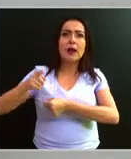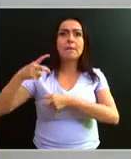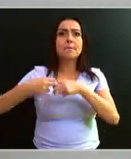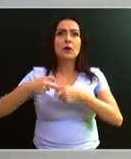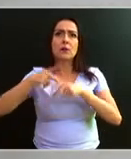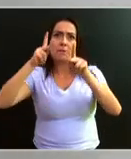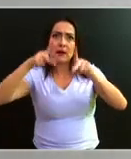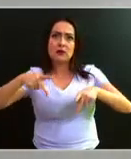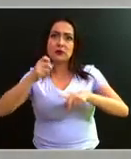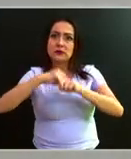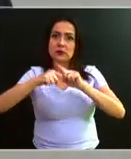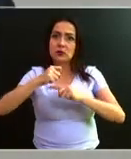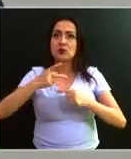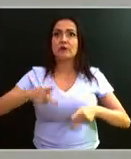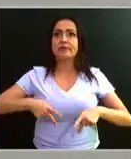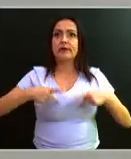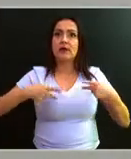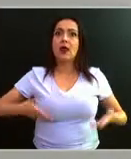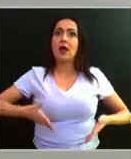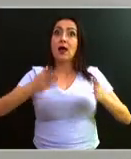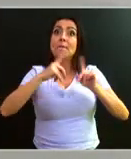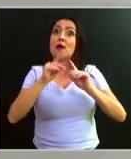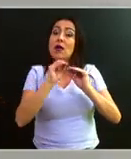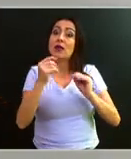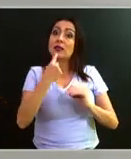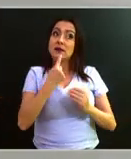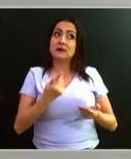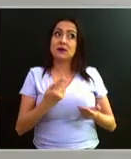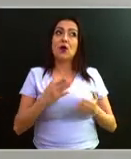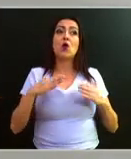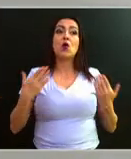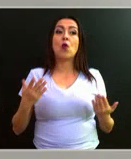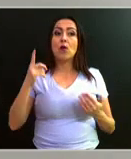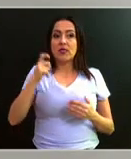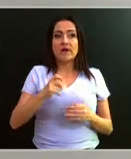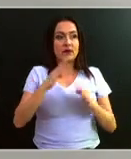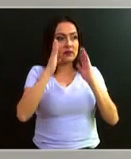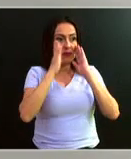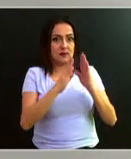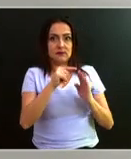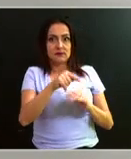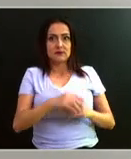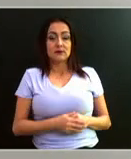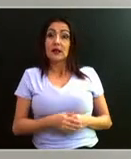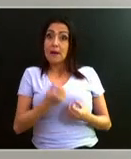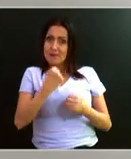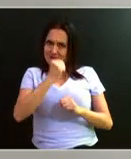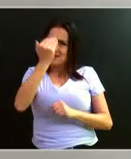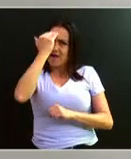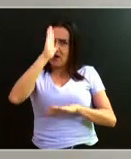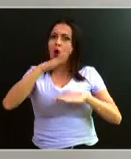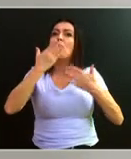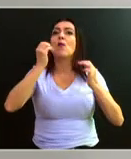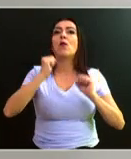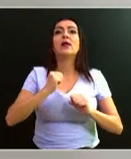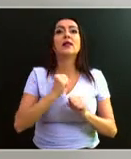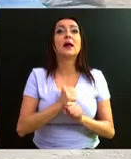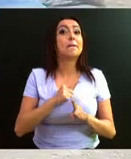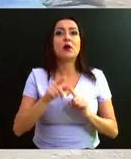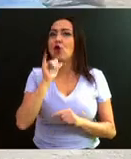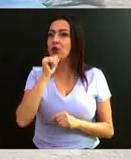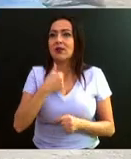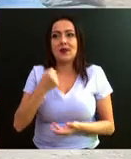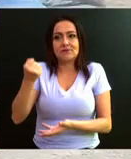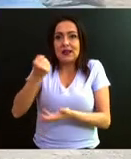de las personas en situación de calle, pero nadie dice cómo se tiene que trabajar. La Municipalidad sabe cómo se puede trabajar, pero no tiene